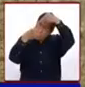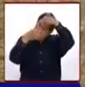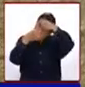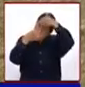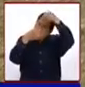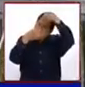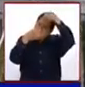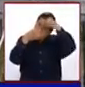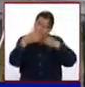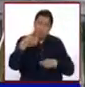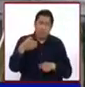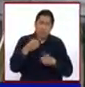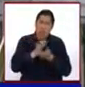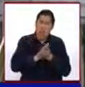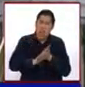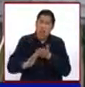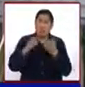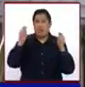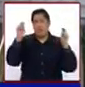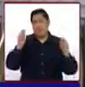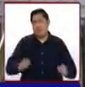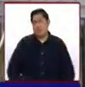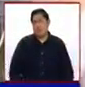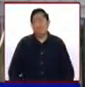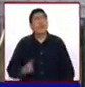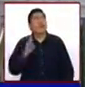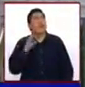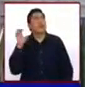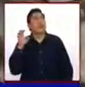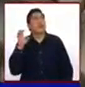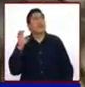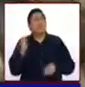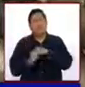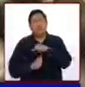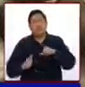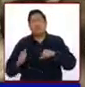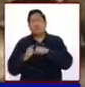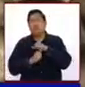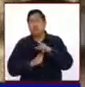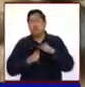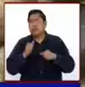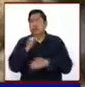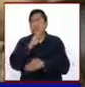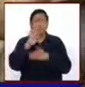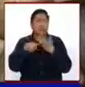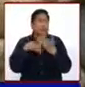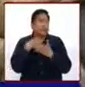Estamos llegando a más de 700 comunidades a nivel nacional.